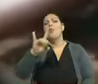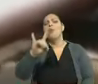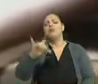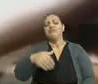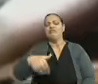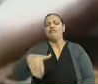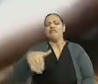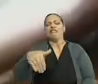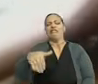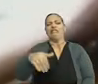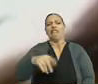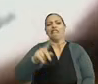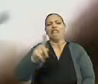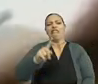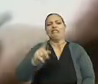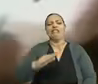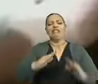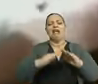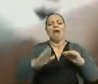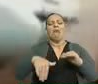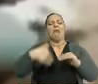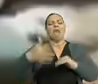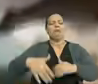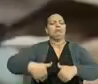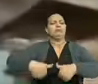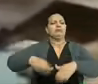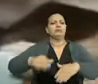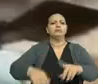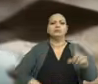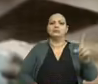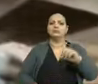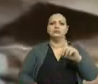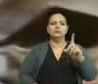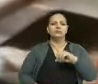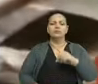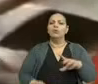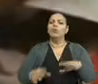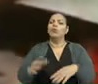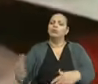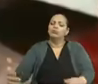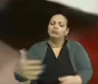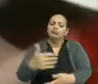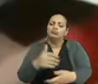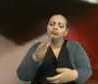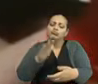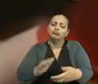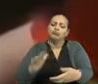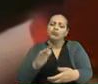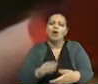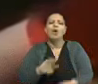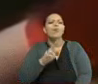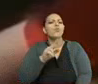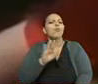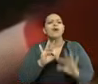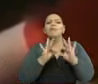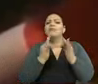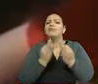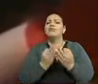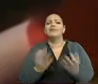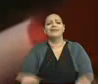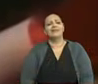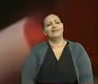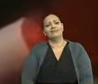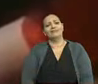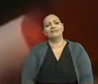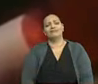familia. Estarán sufriendo por el dolor que estará pasando también el animalito. En este momento es un ser